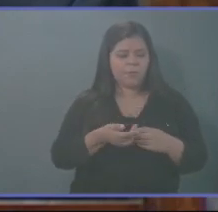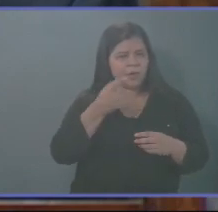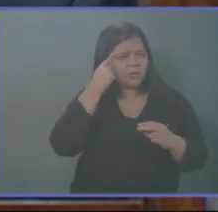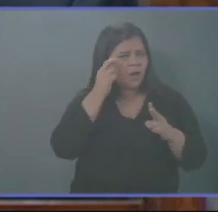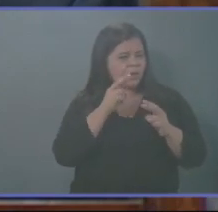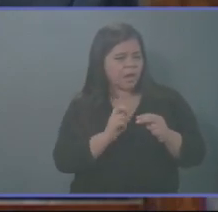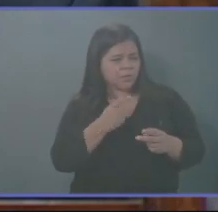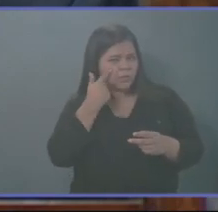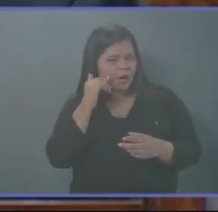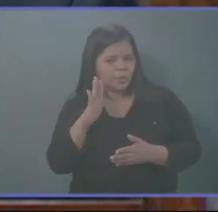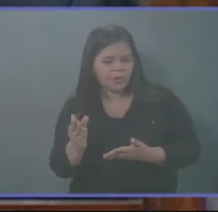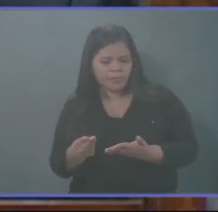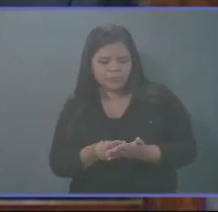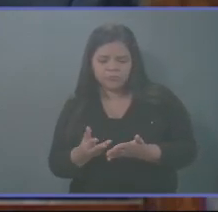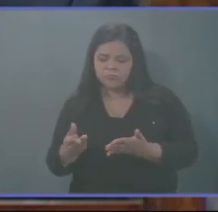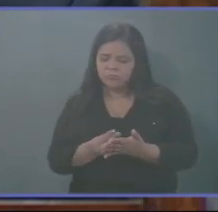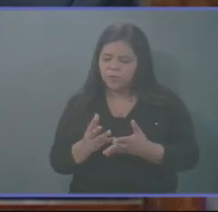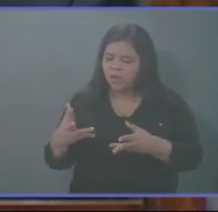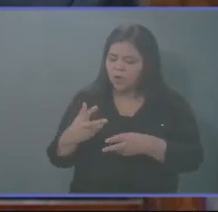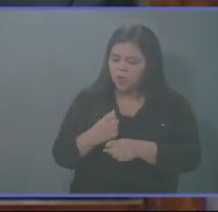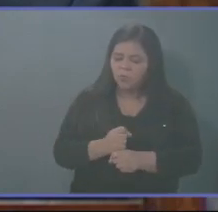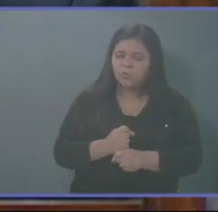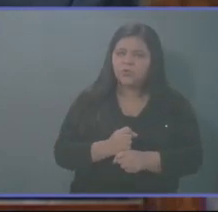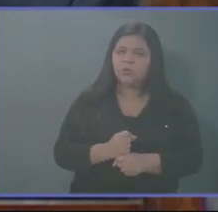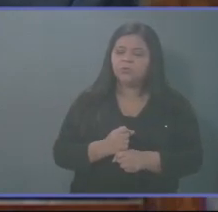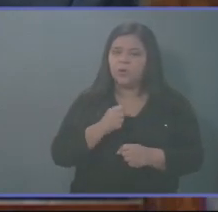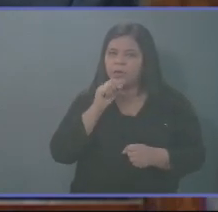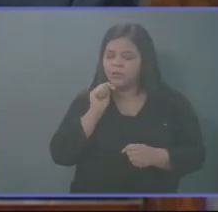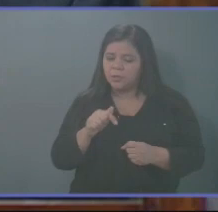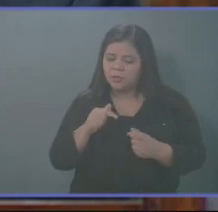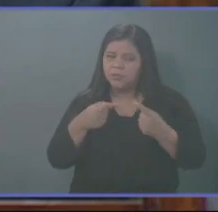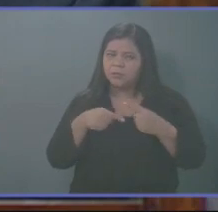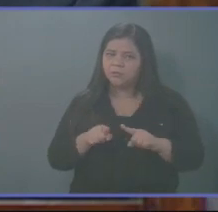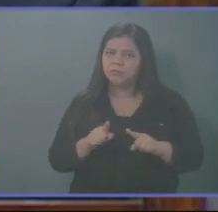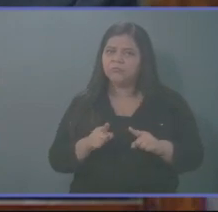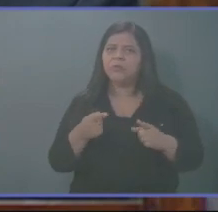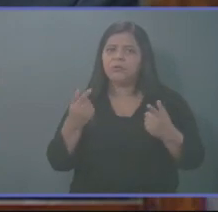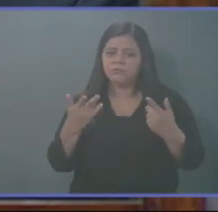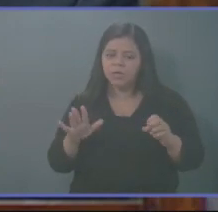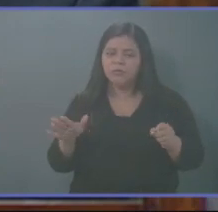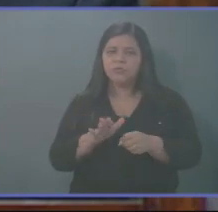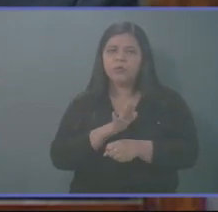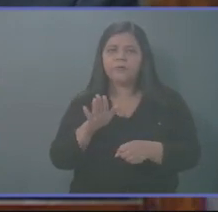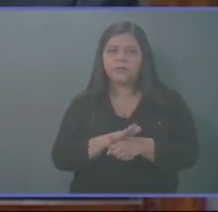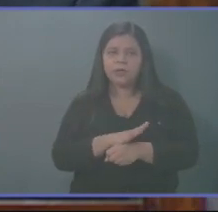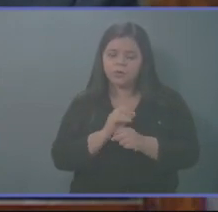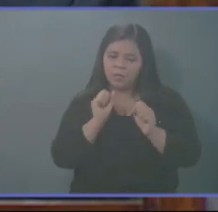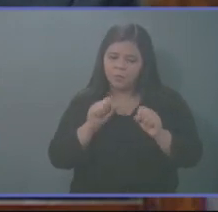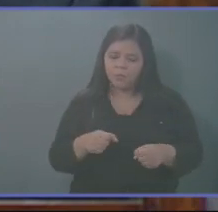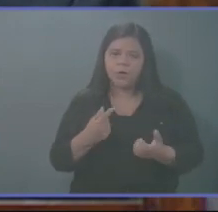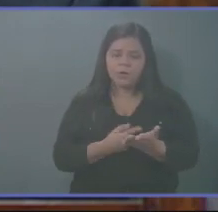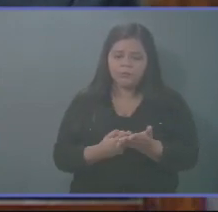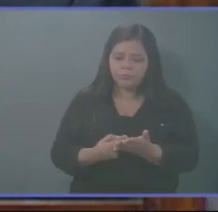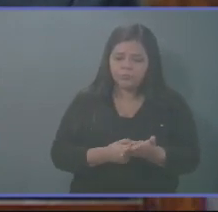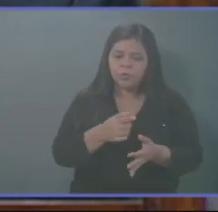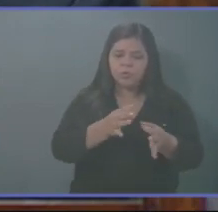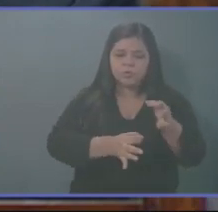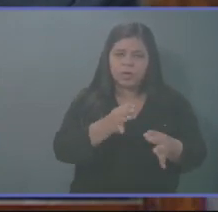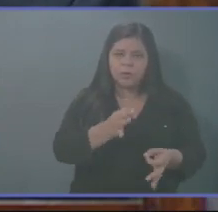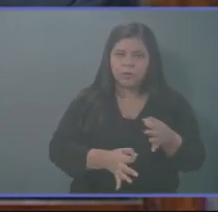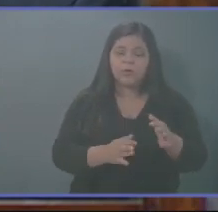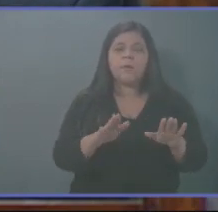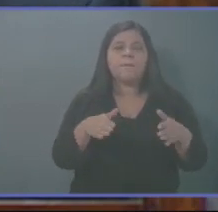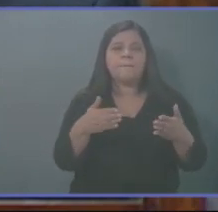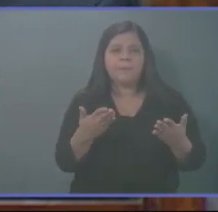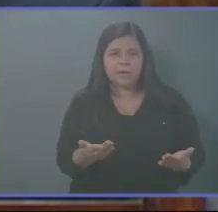de las pruebas se ha llegado a la convicción de que la existencia de evidencias suficientes que deben de ser conocidas por el juzgador competente para